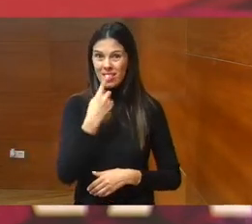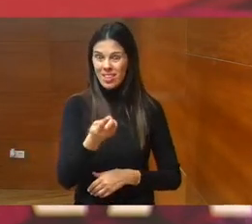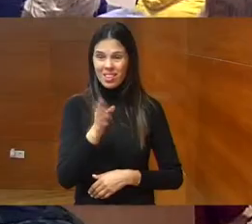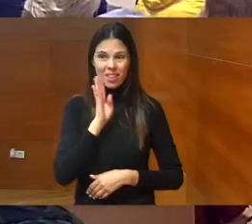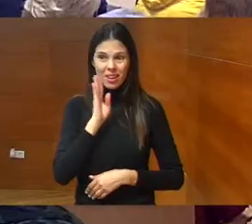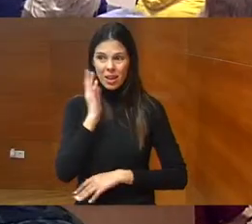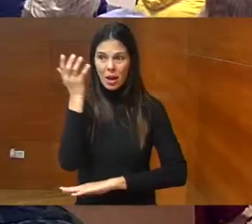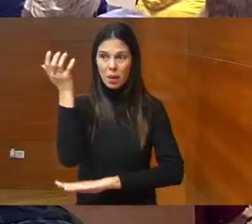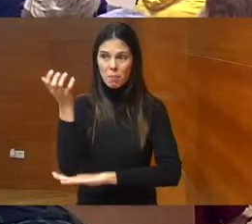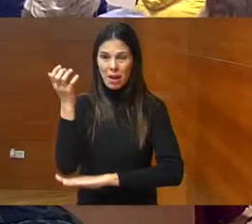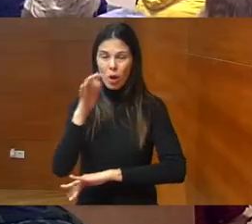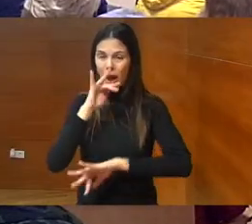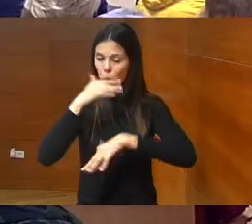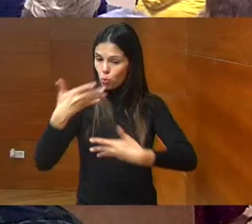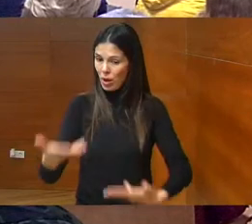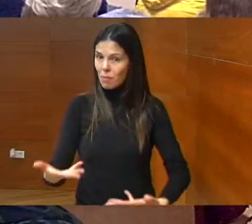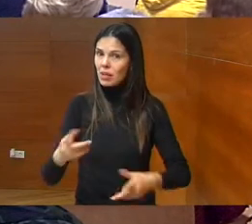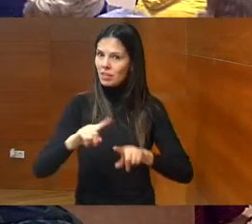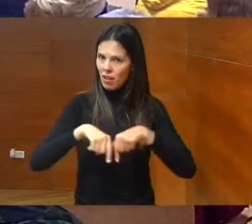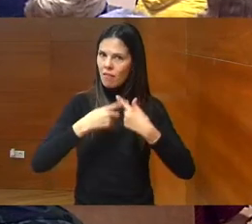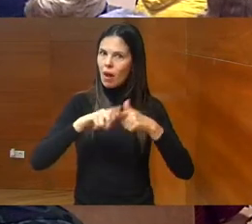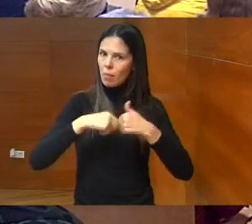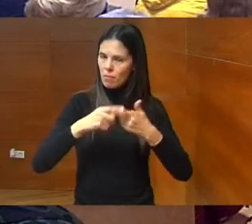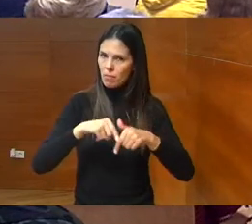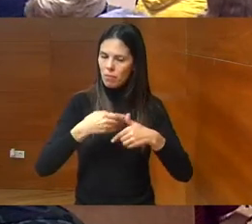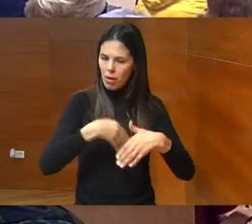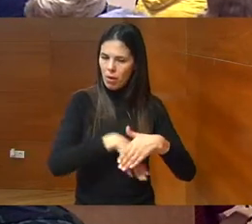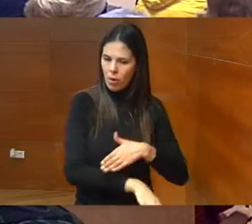paso que conserva en la actualidad de la familia